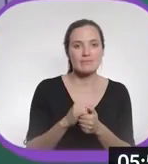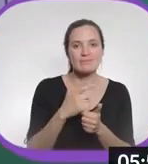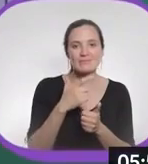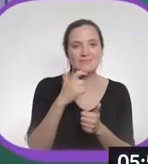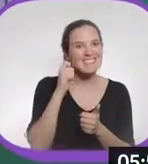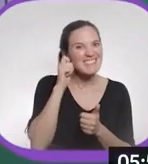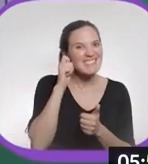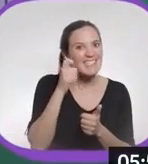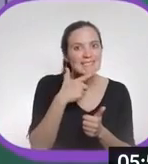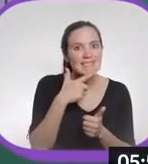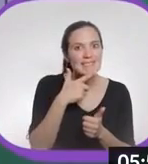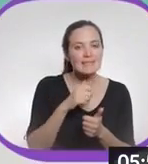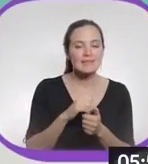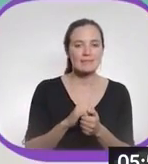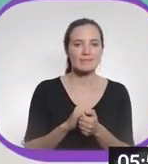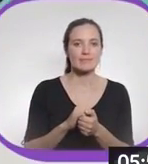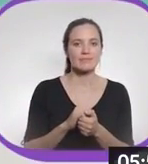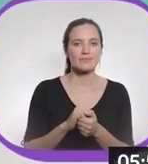¡Gas!